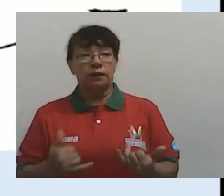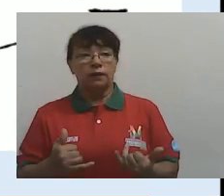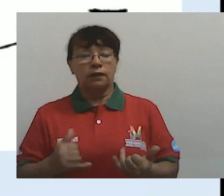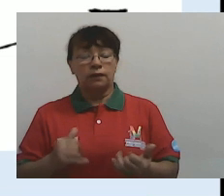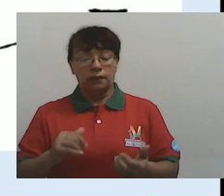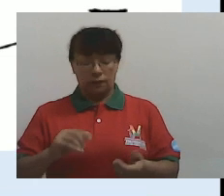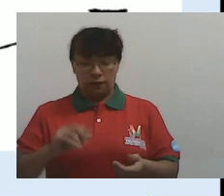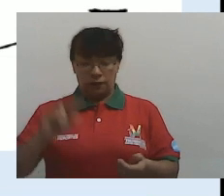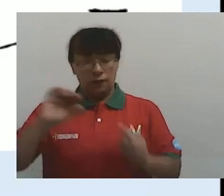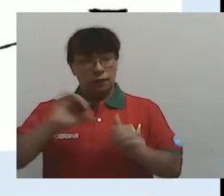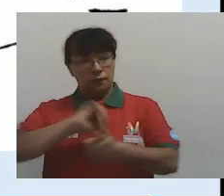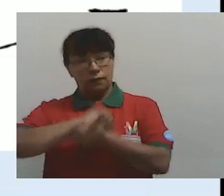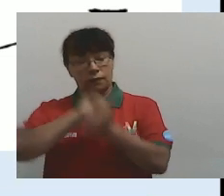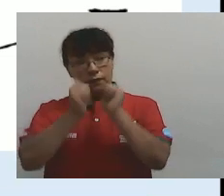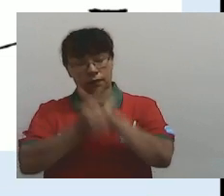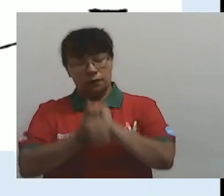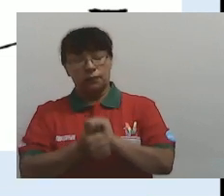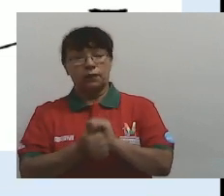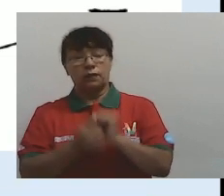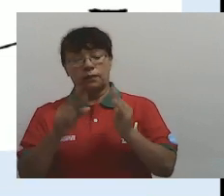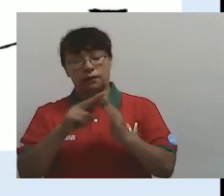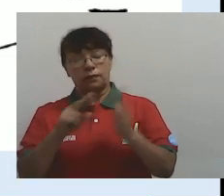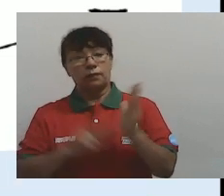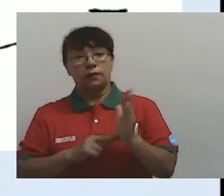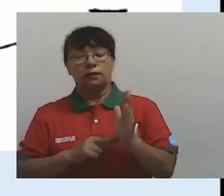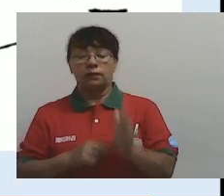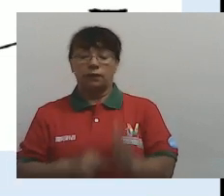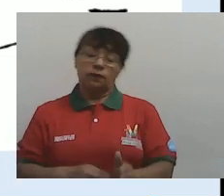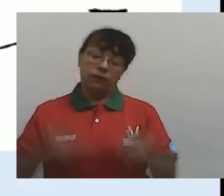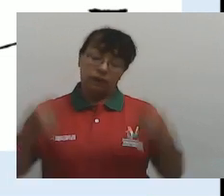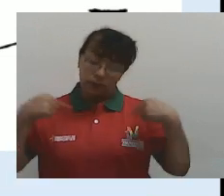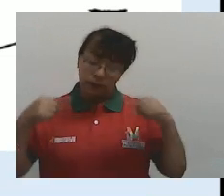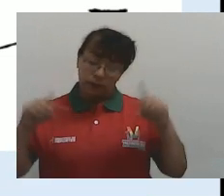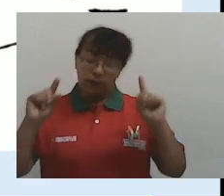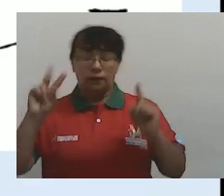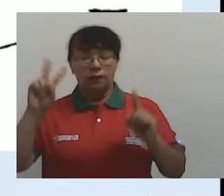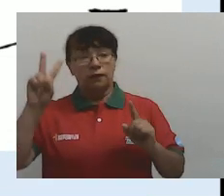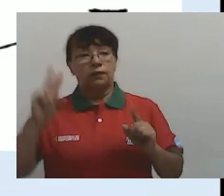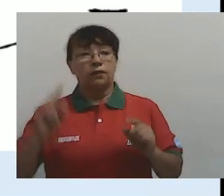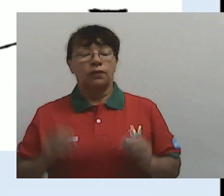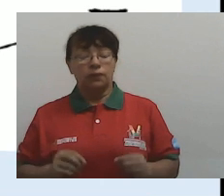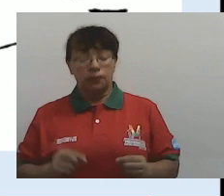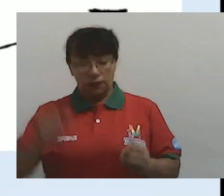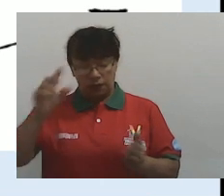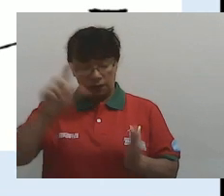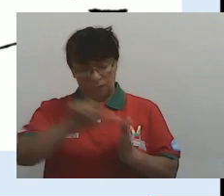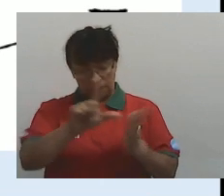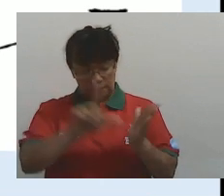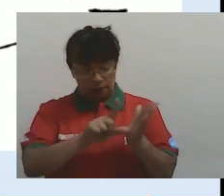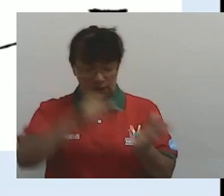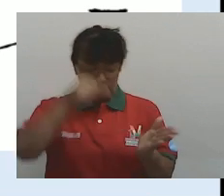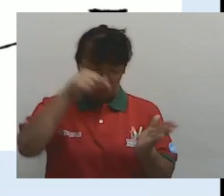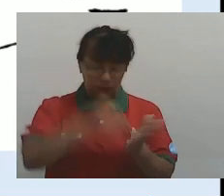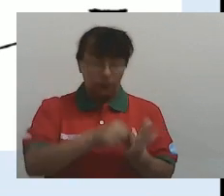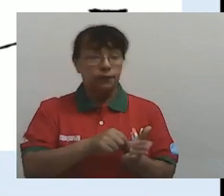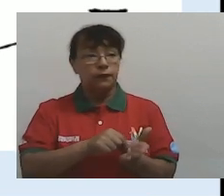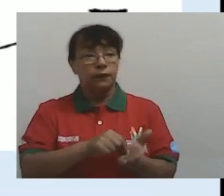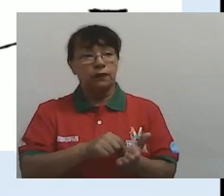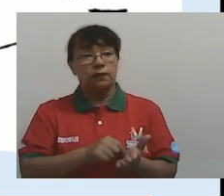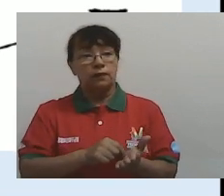2 laterales gana 1 punto. Eso es el puntaje que se anota en la planilla para cada niño. En este